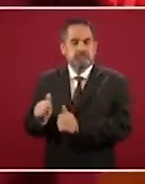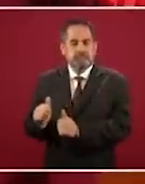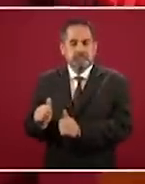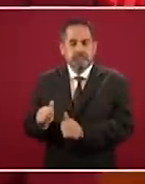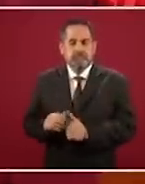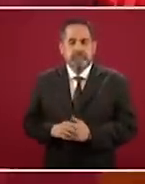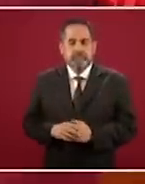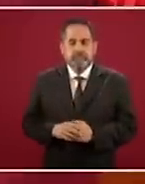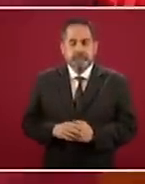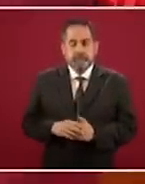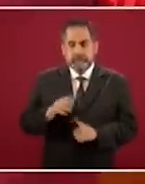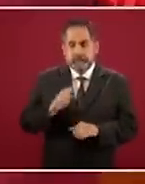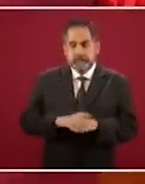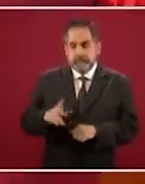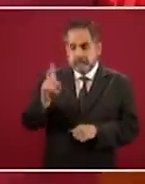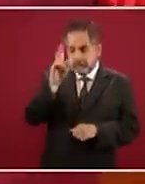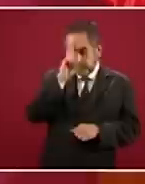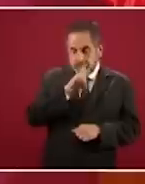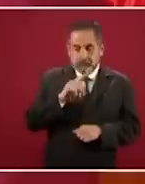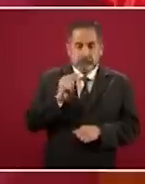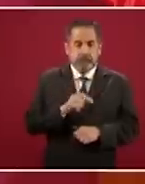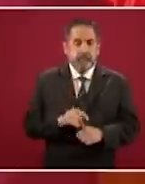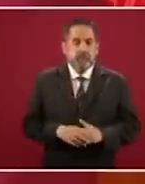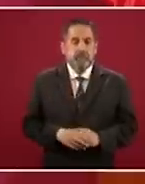Y más,